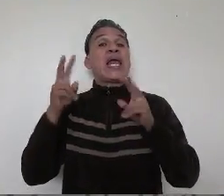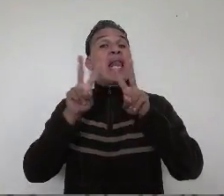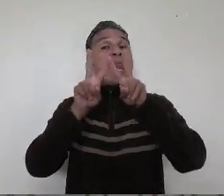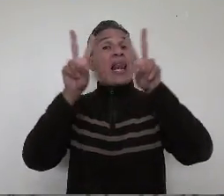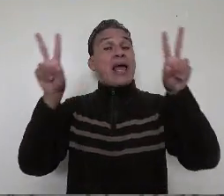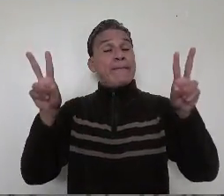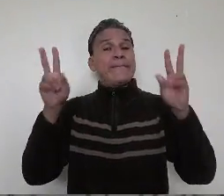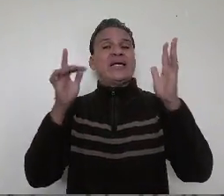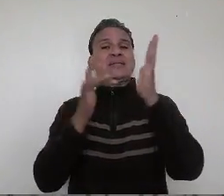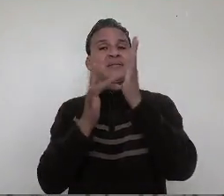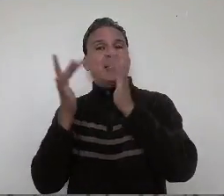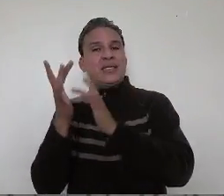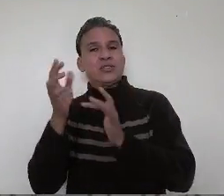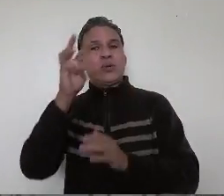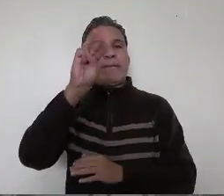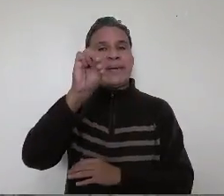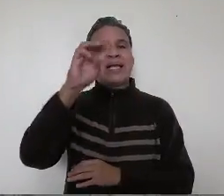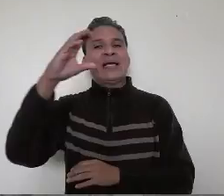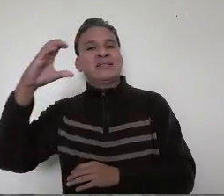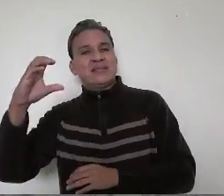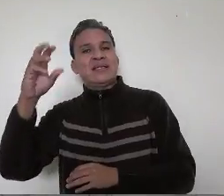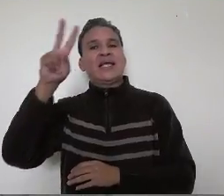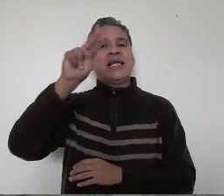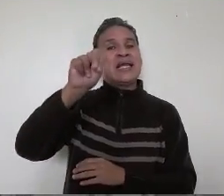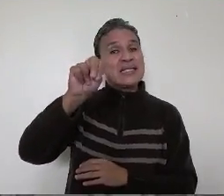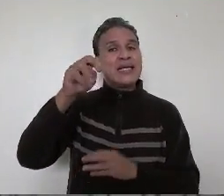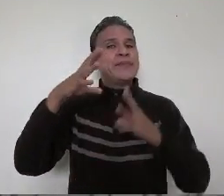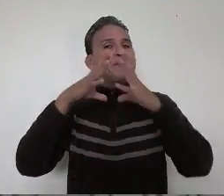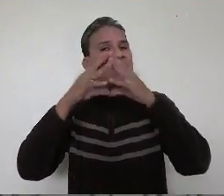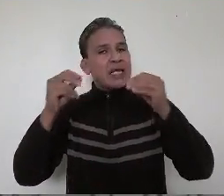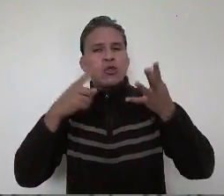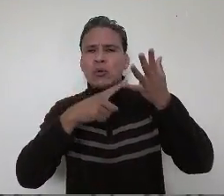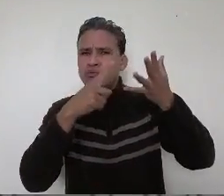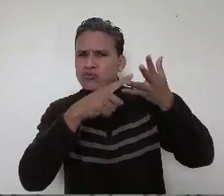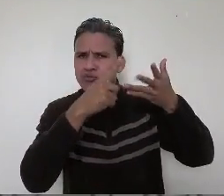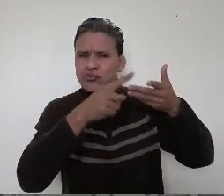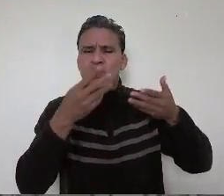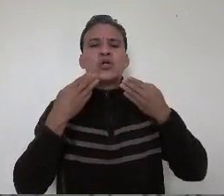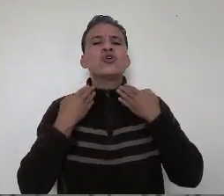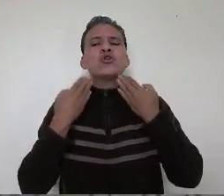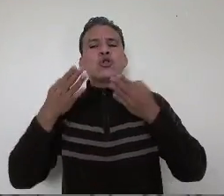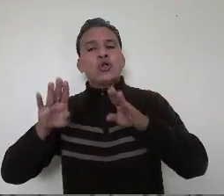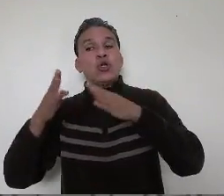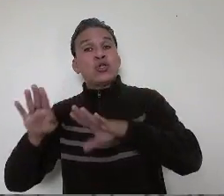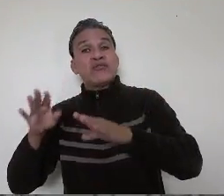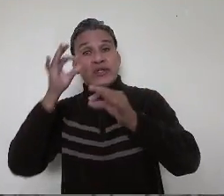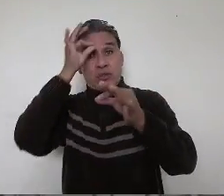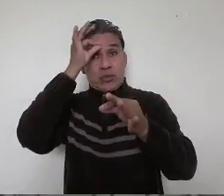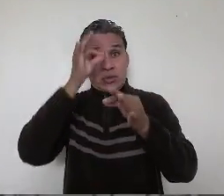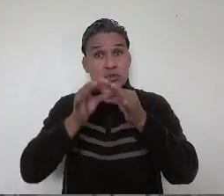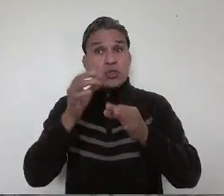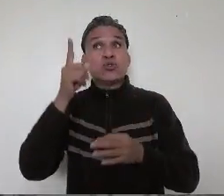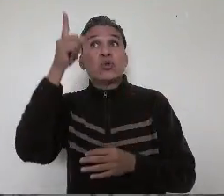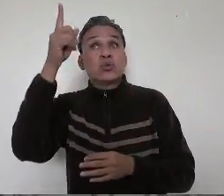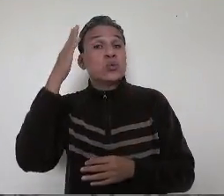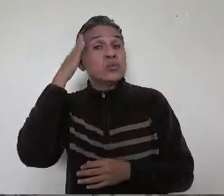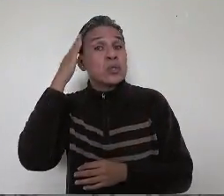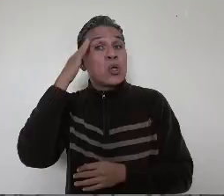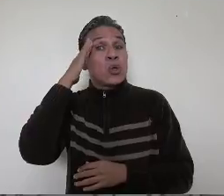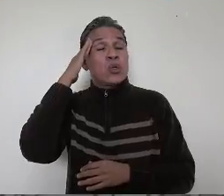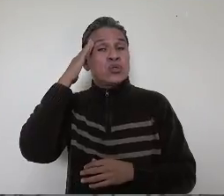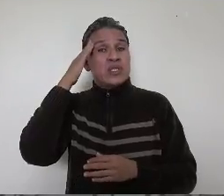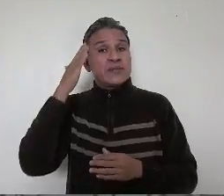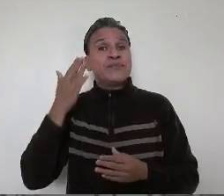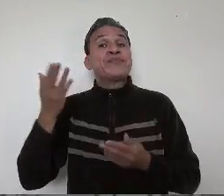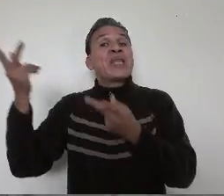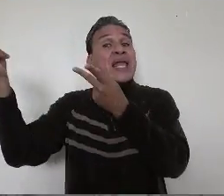Neftalí, y de todos los demás difuntos, cuya fe solo tú conociste. Admítelos a contemplar la luz de